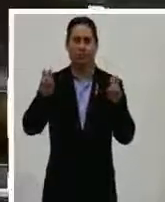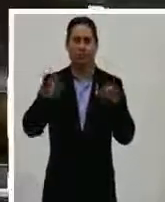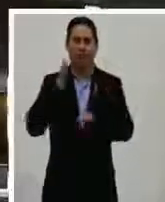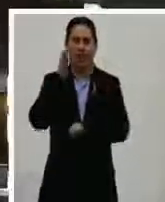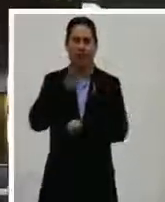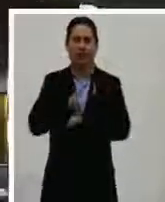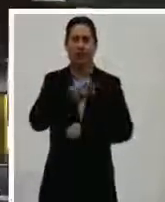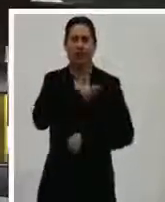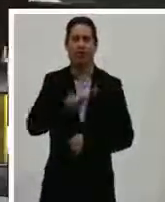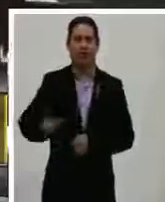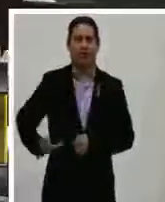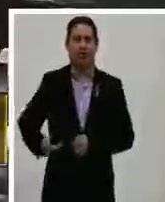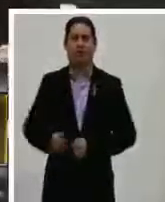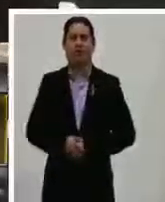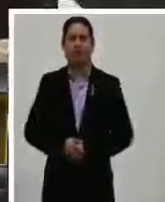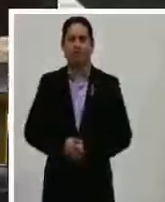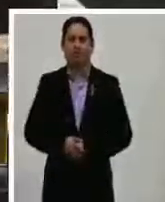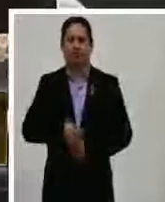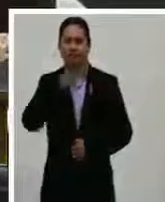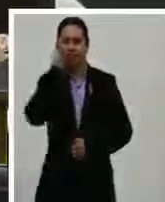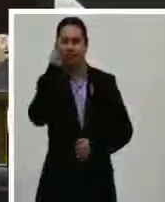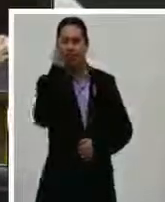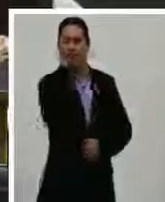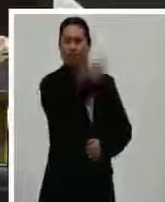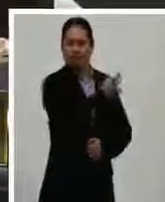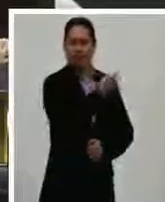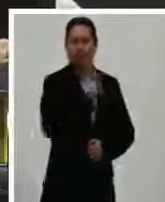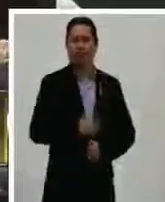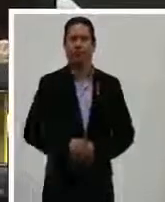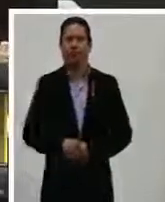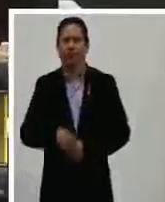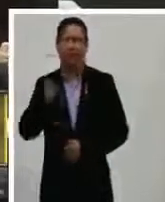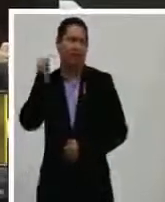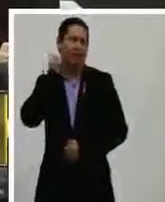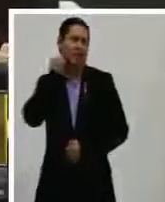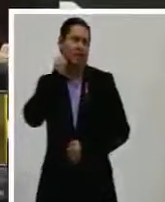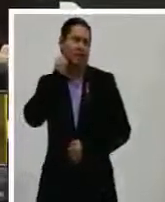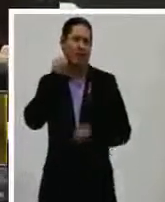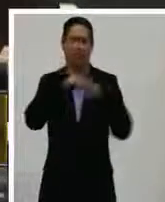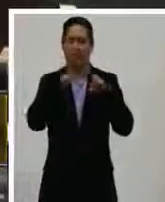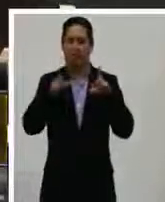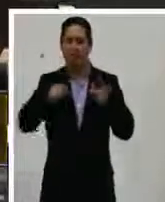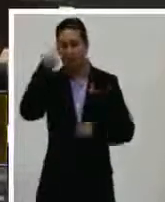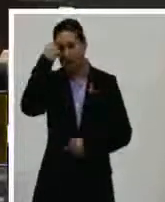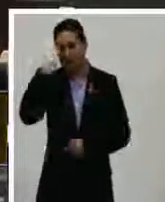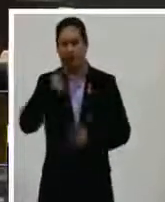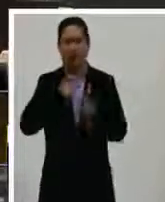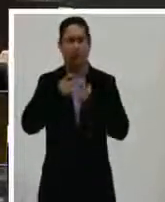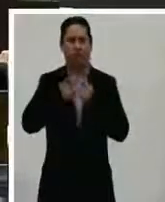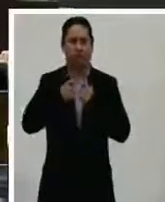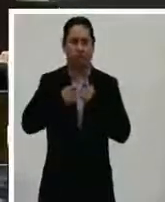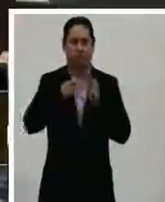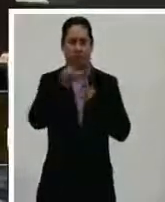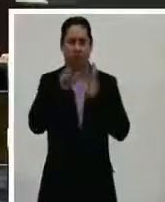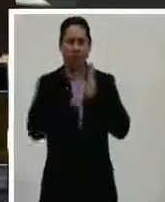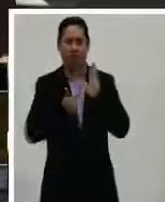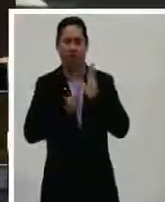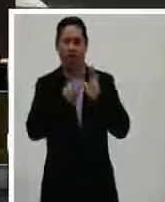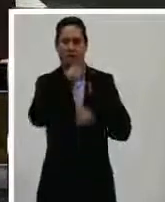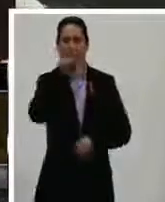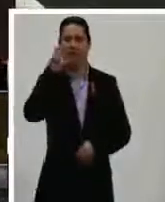fuerte común y que es el presente acuerdo al senado de la república para los efectos de lo dispuesto en el artículo